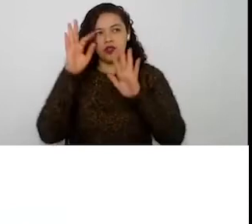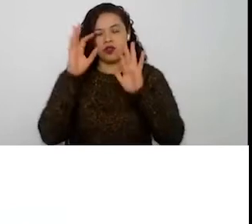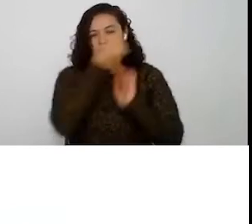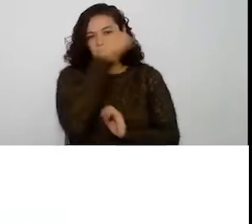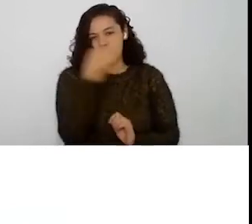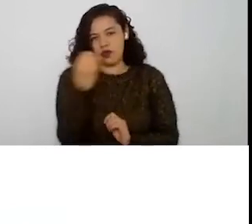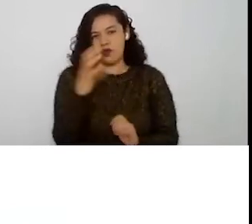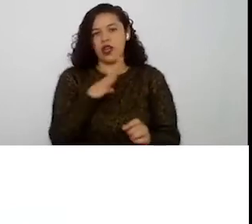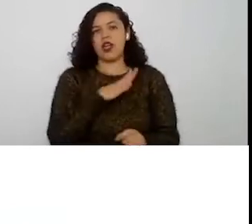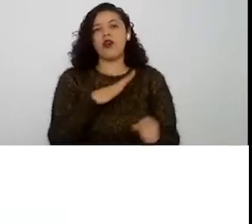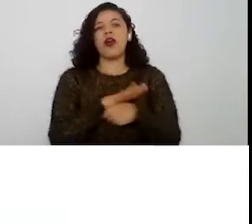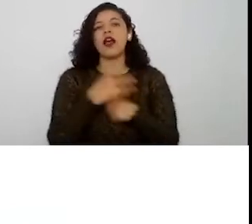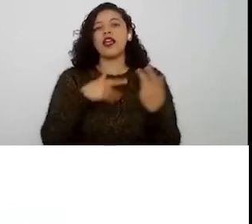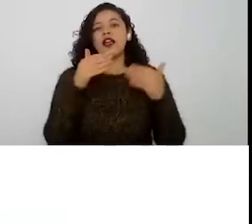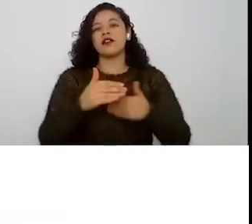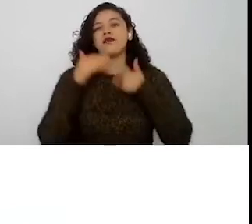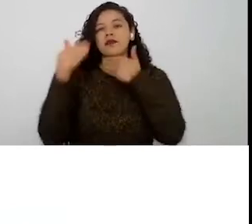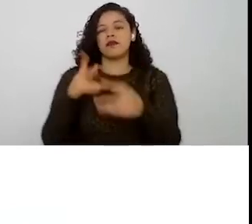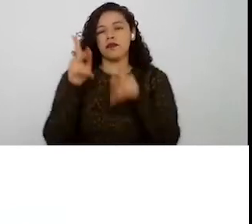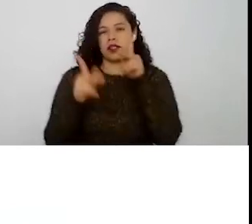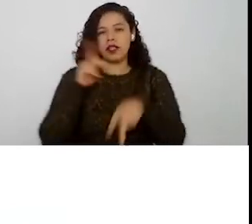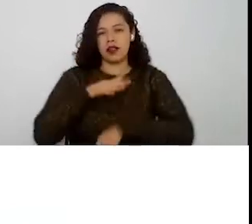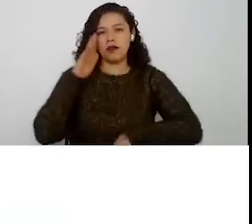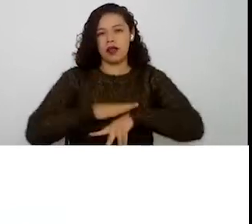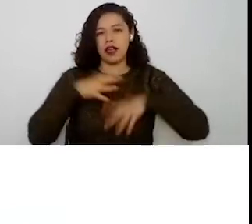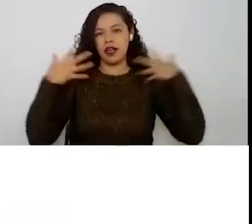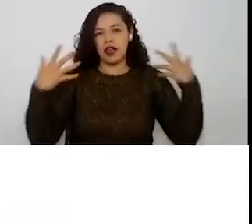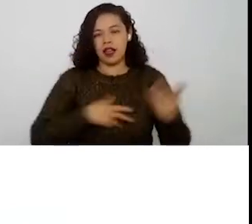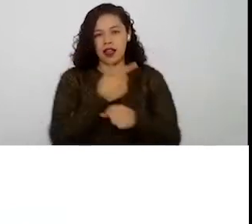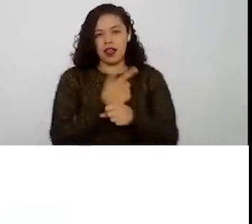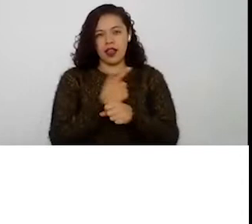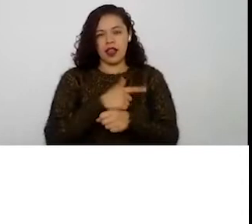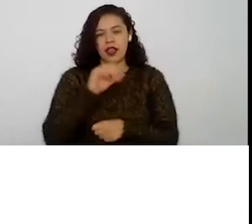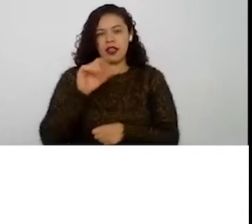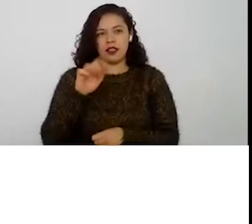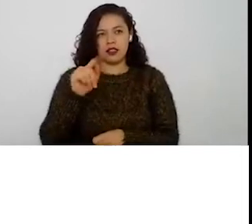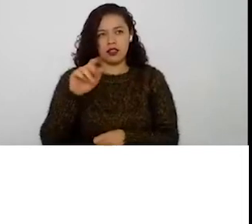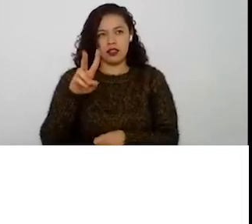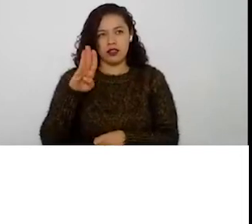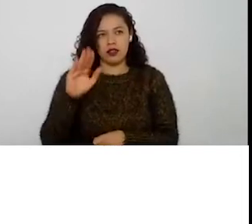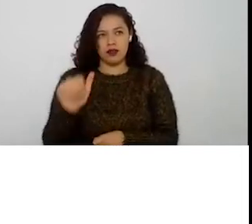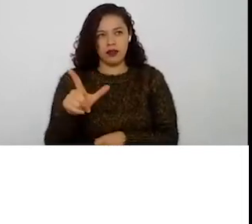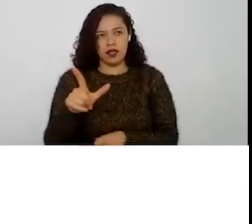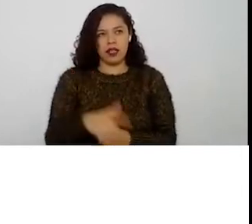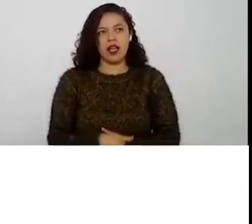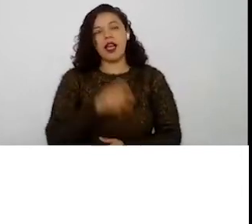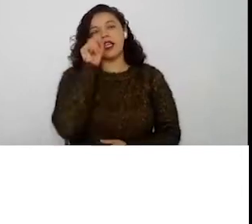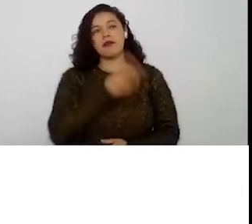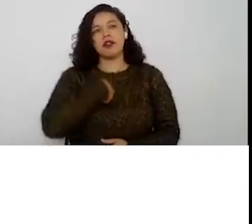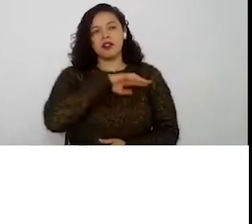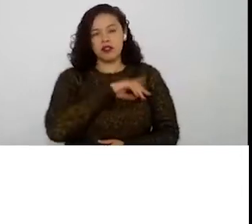más adelante ya nos nos platicará más ampliamente el licenciado Cristóbal también les sugerimos